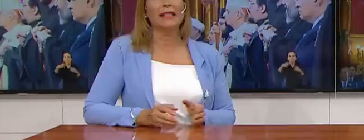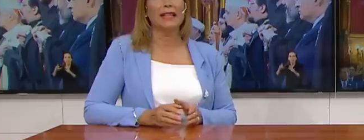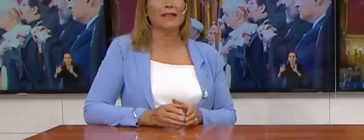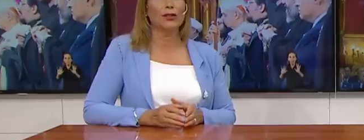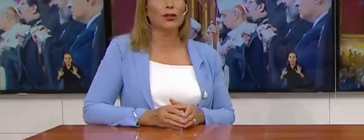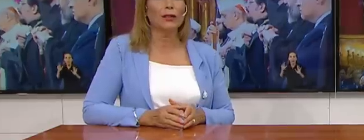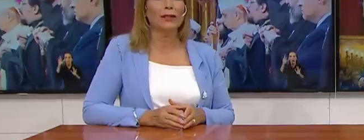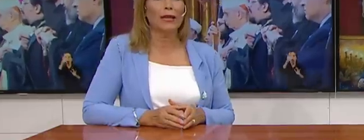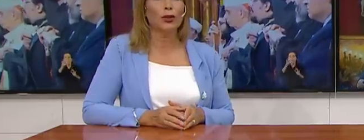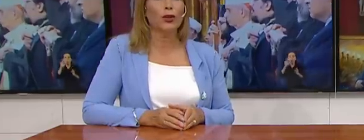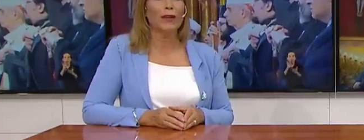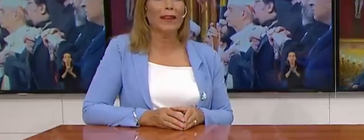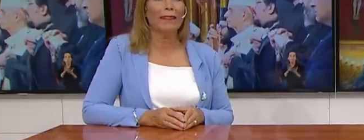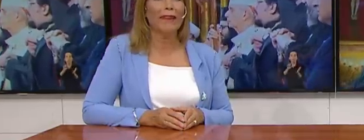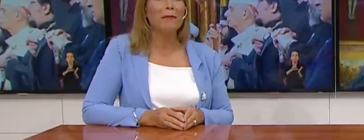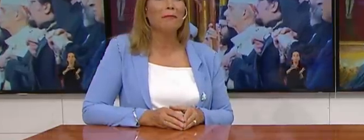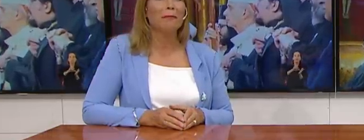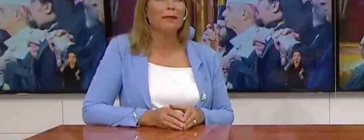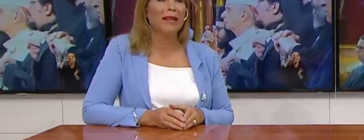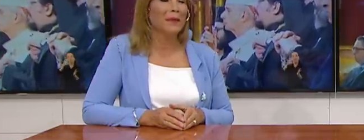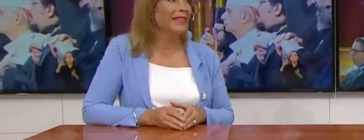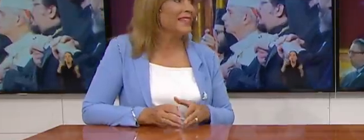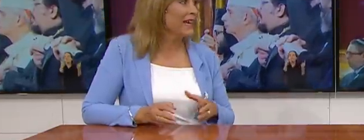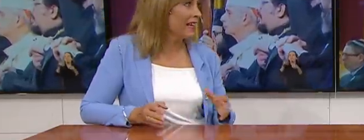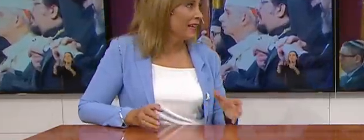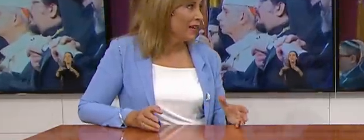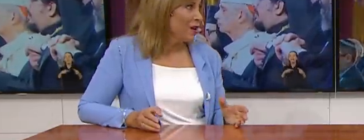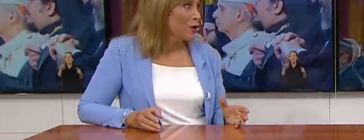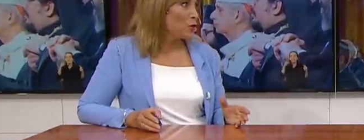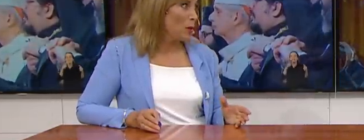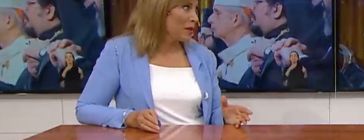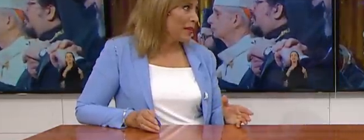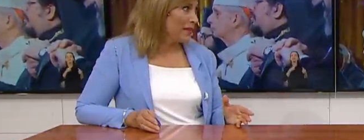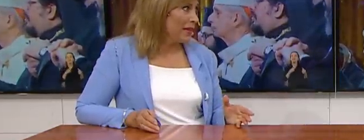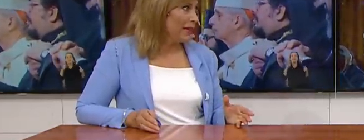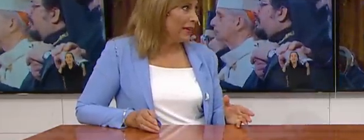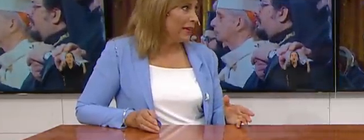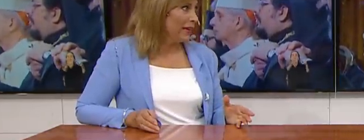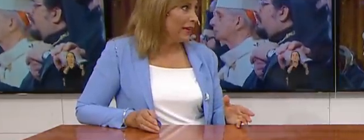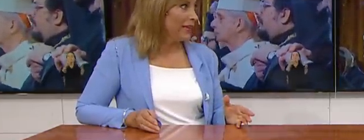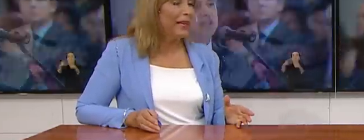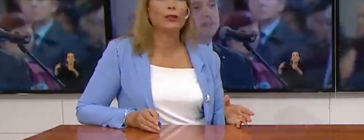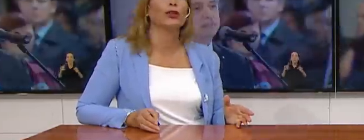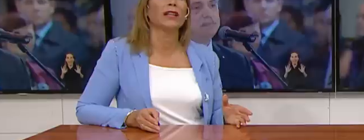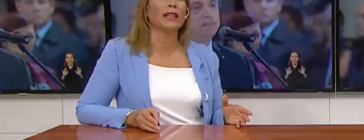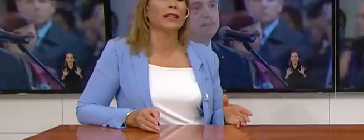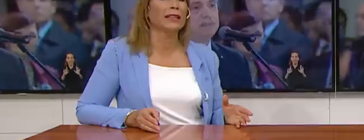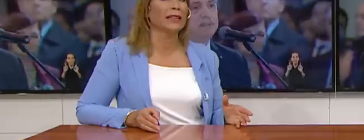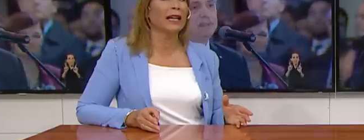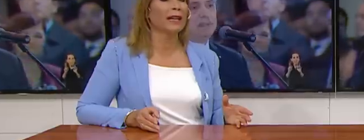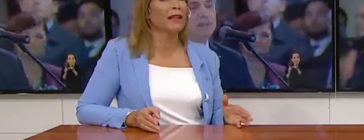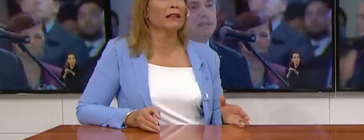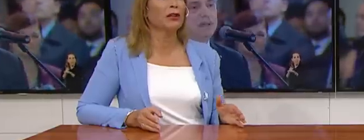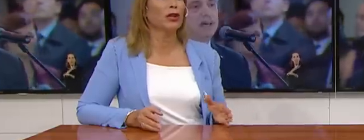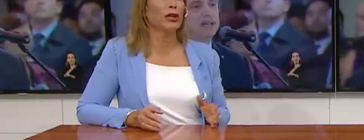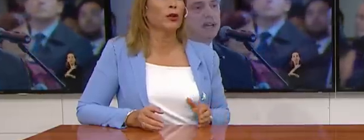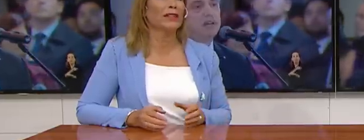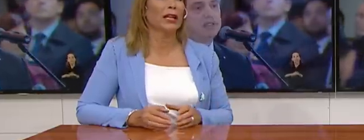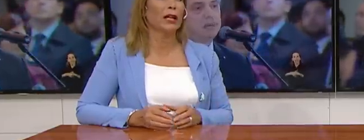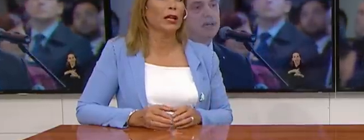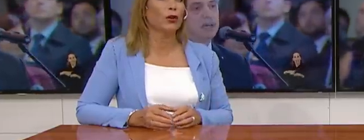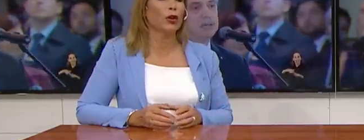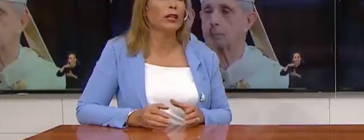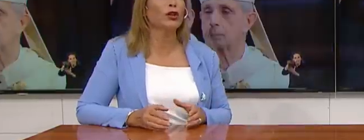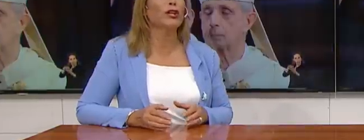el presidente de la Nación trató de desdramatizar su ausencia en el acto de esta tarde. Dijo que no